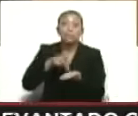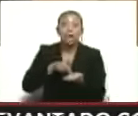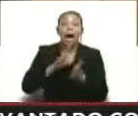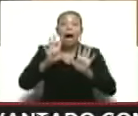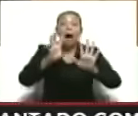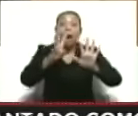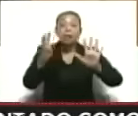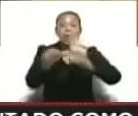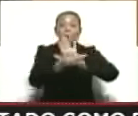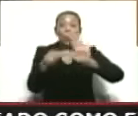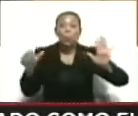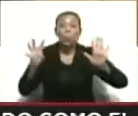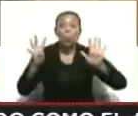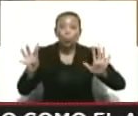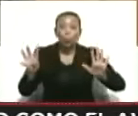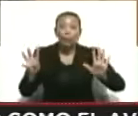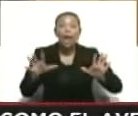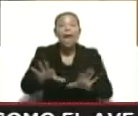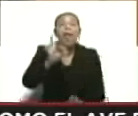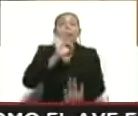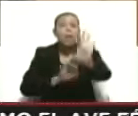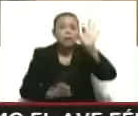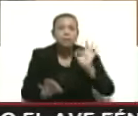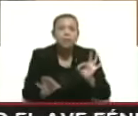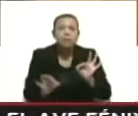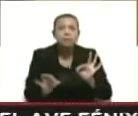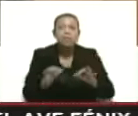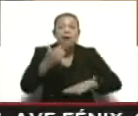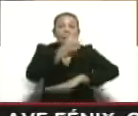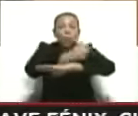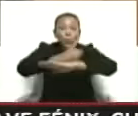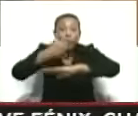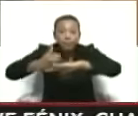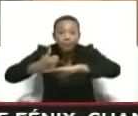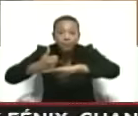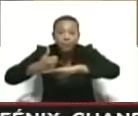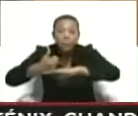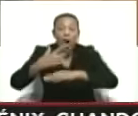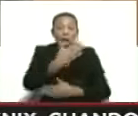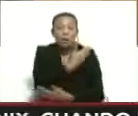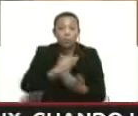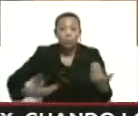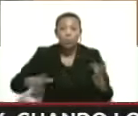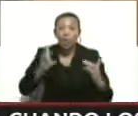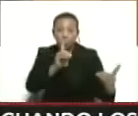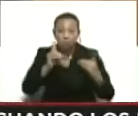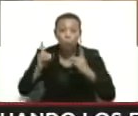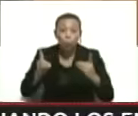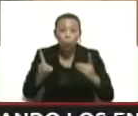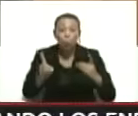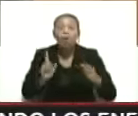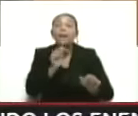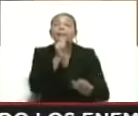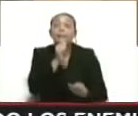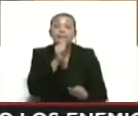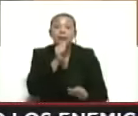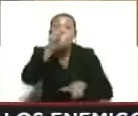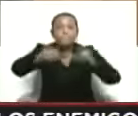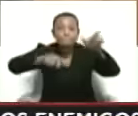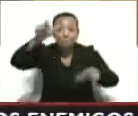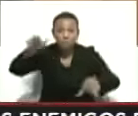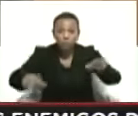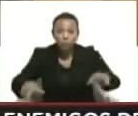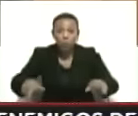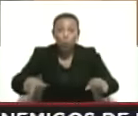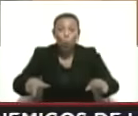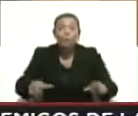artículo 9. Elegida la Junta Directiva, el director de debate exhortará a los miembros a